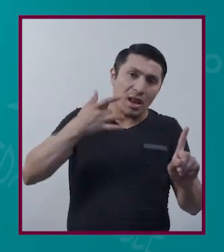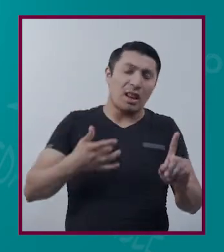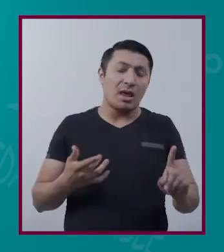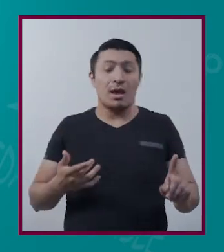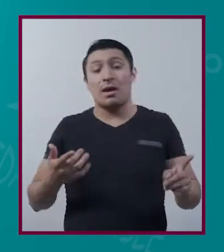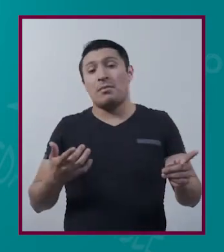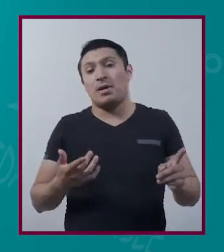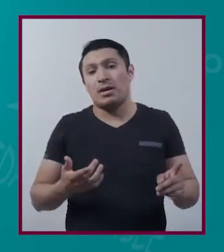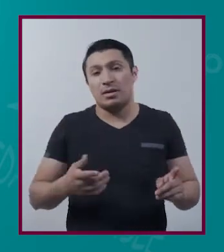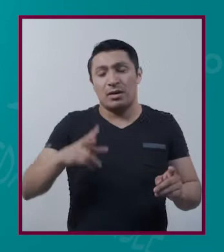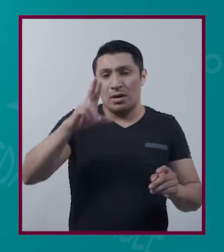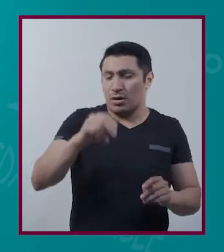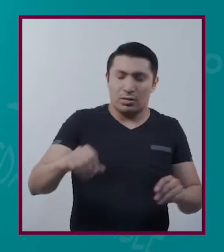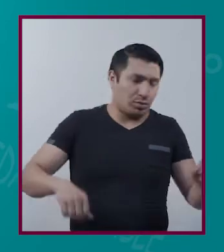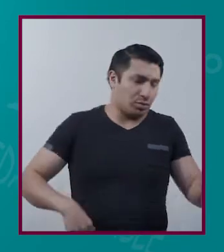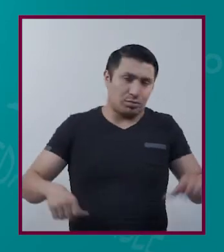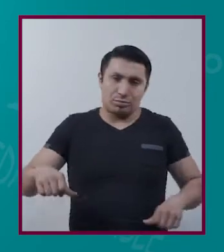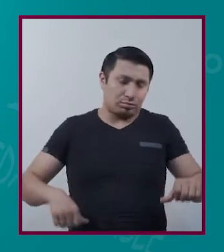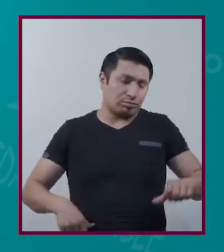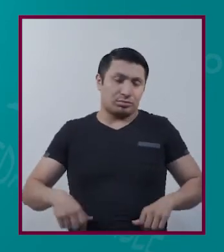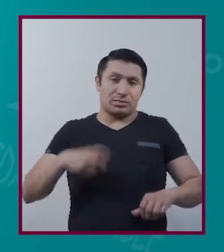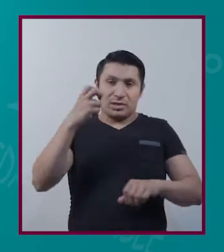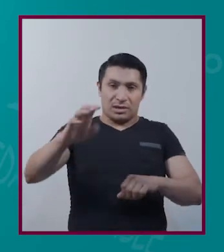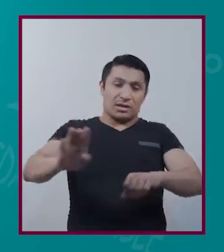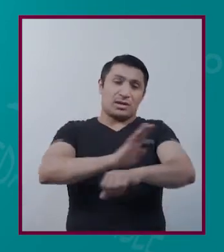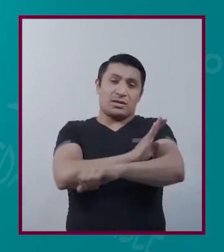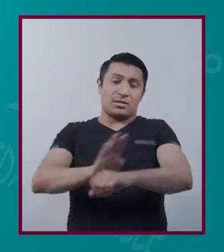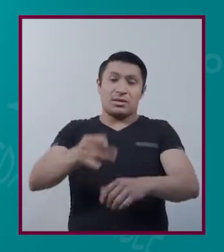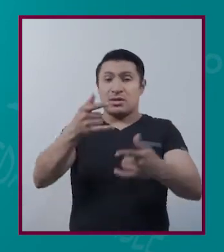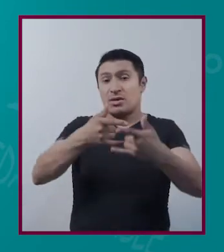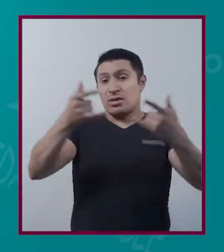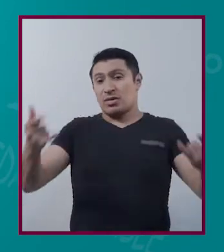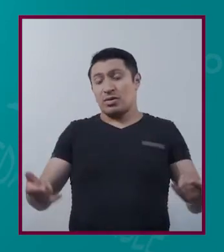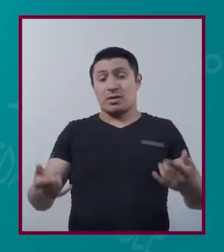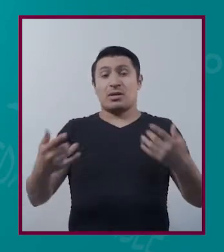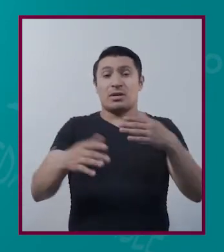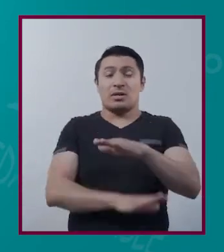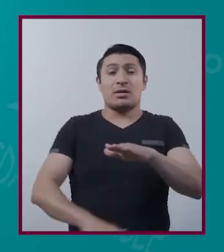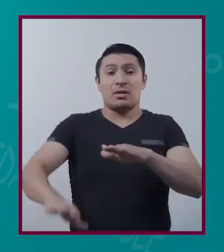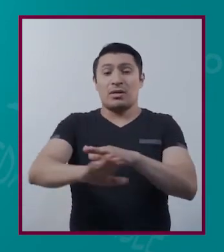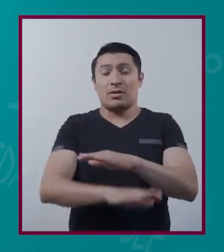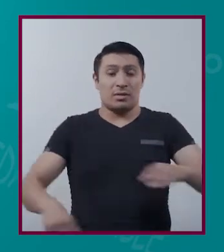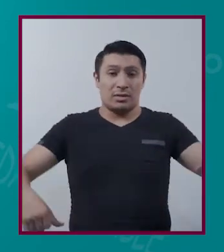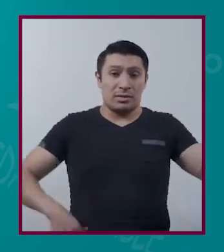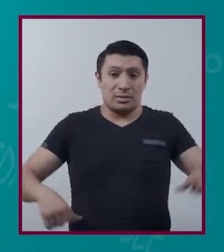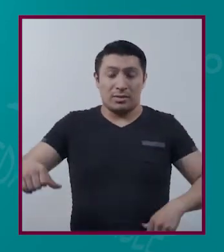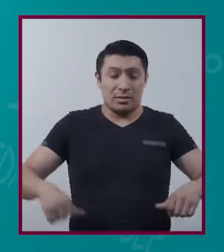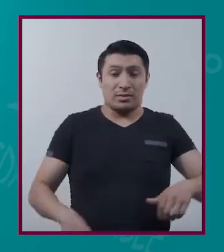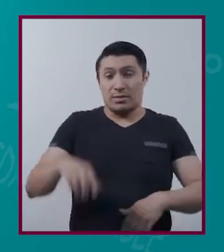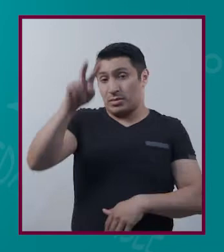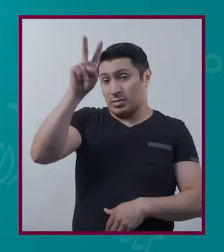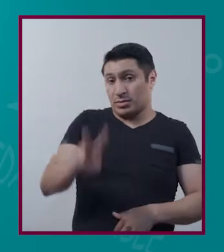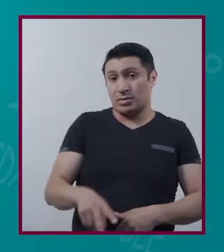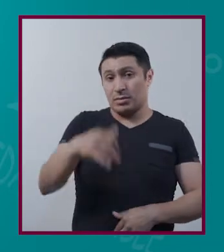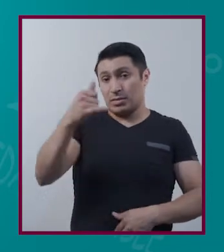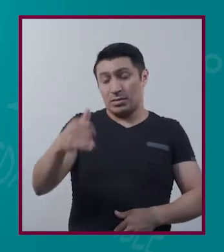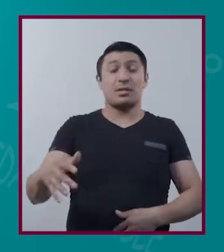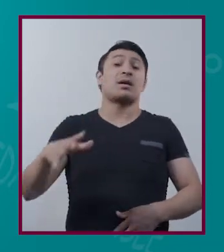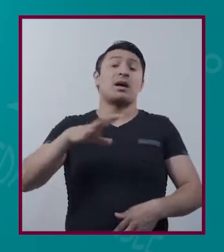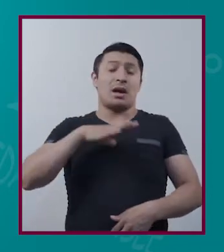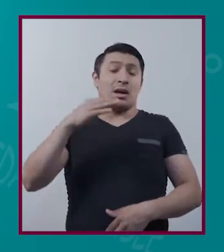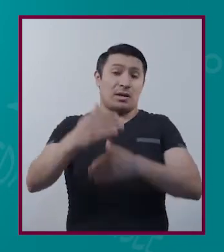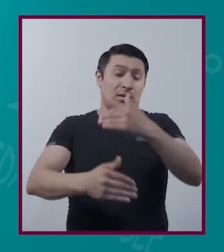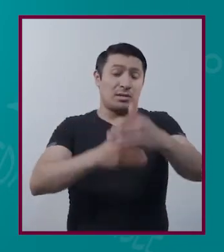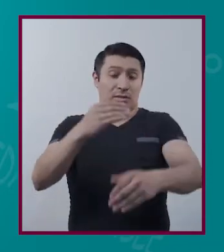los sentimientos, en vez de las acciones. Esa es la ventaja de la historia, que se basa en acciones que sí pasaron y